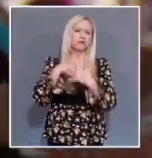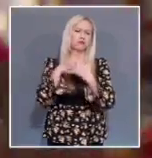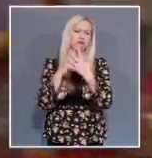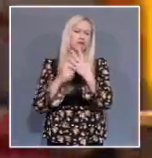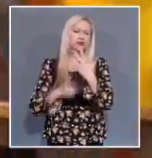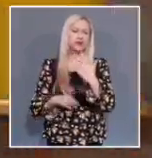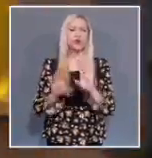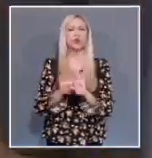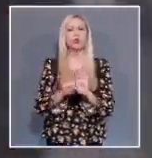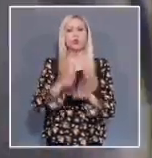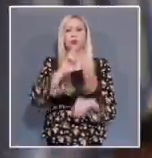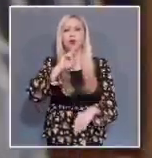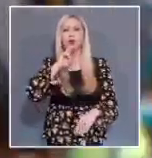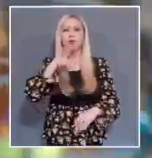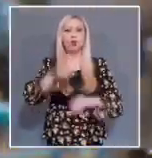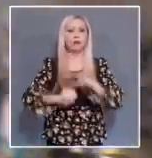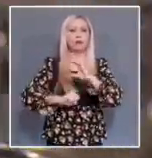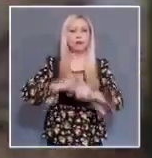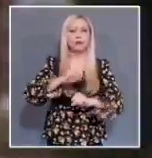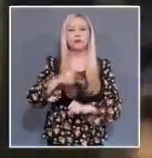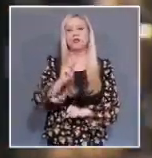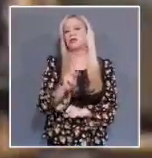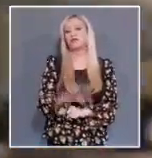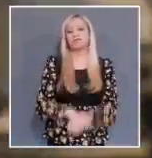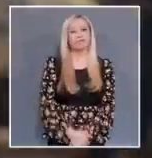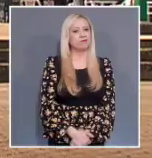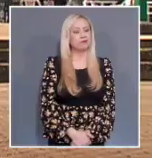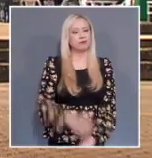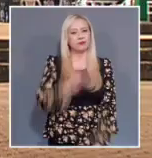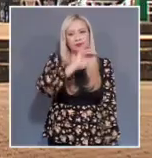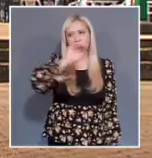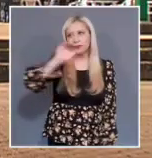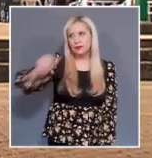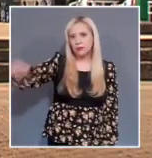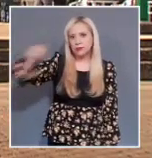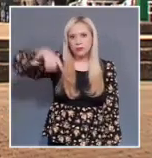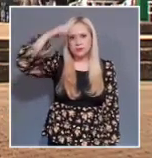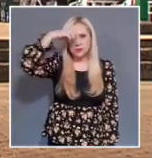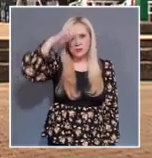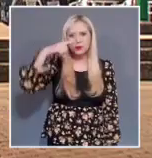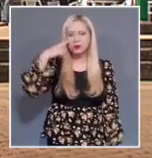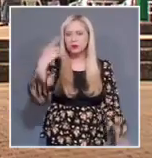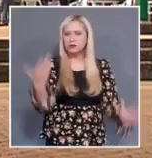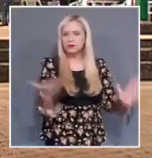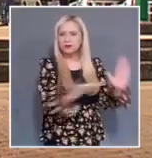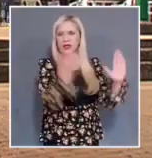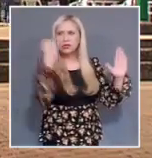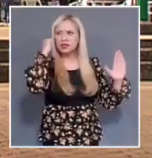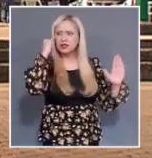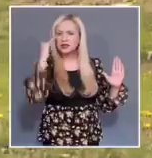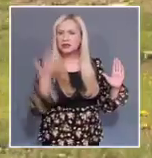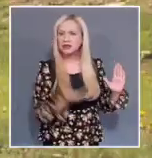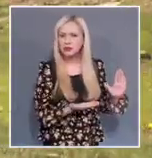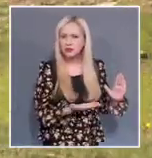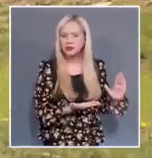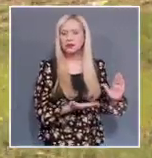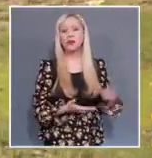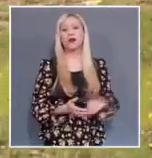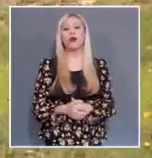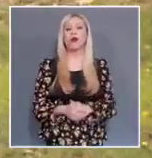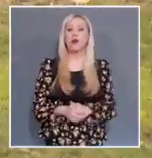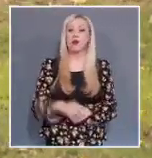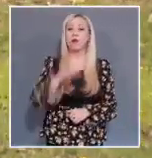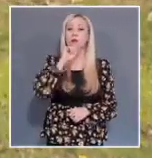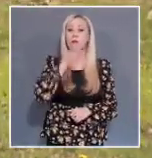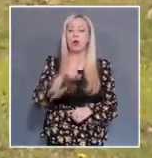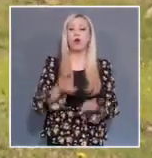a prestar atención a las experiencias de los sistemas de justicia indígena. En el acto, especialistas también destacaron los aportes de las resoluciones